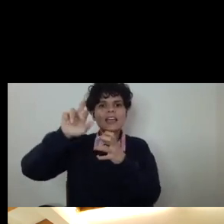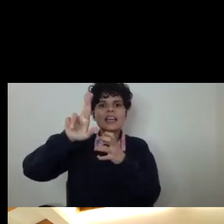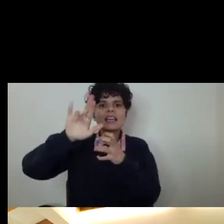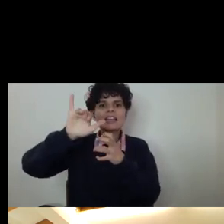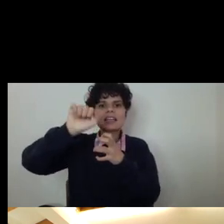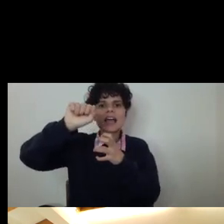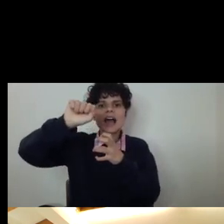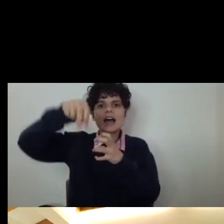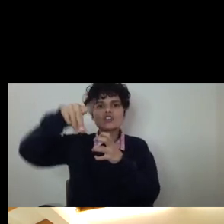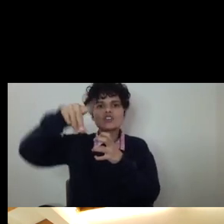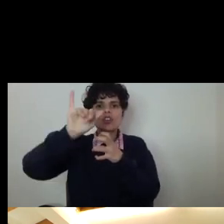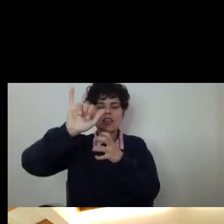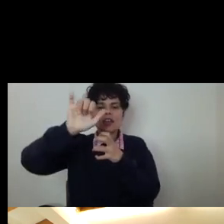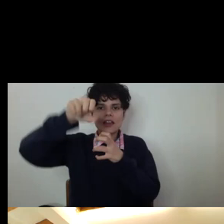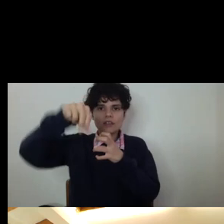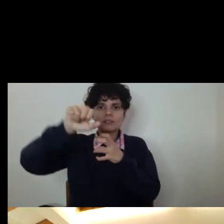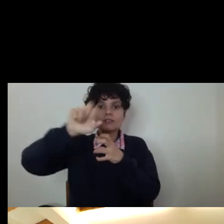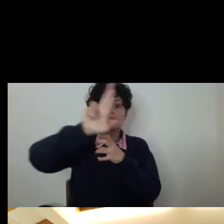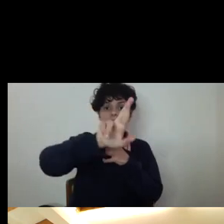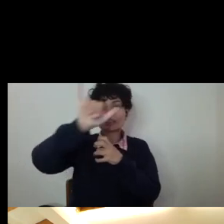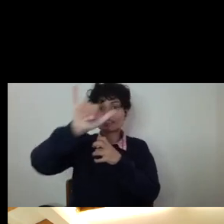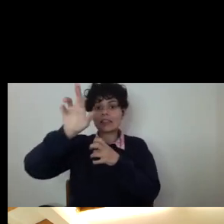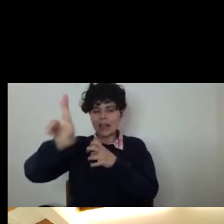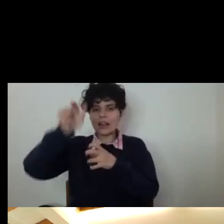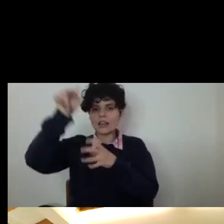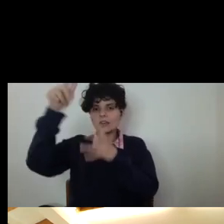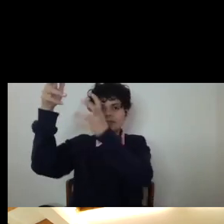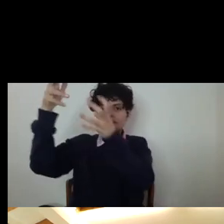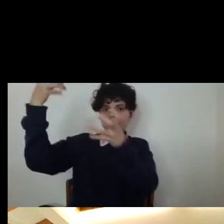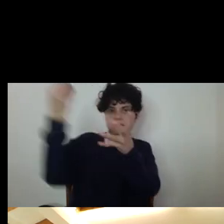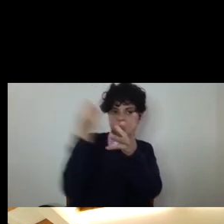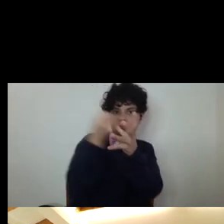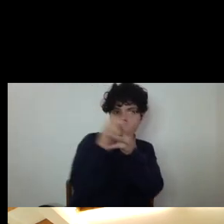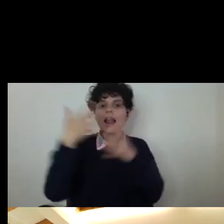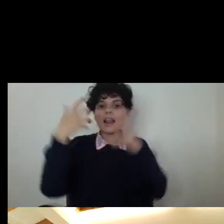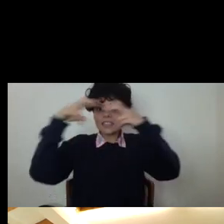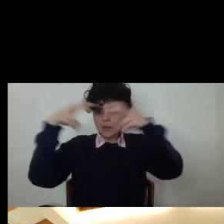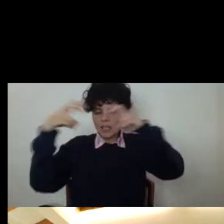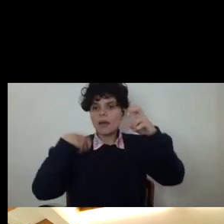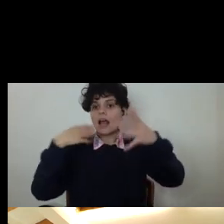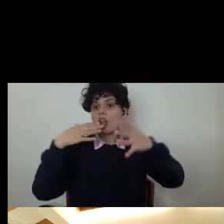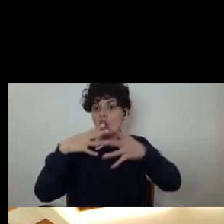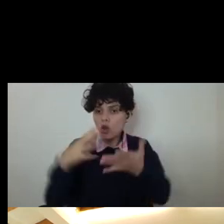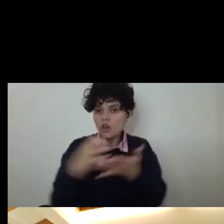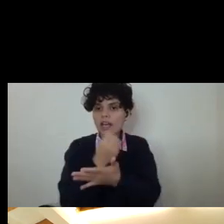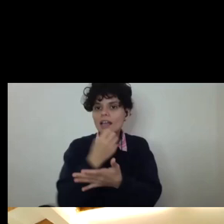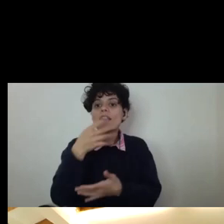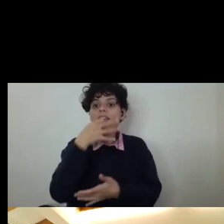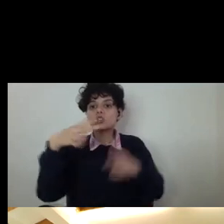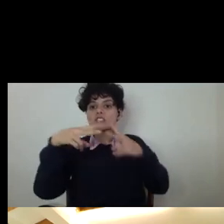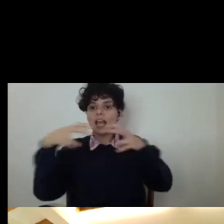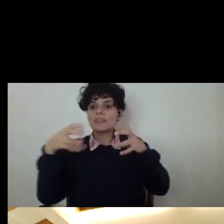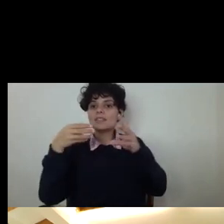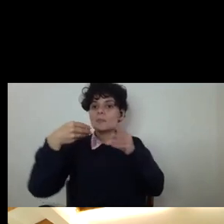es importante y se requiere para la plasticidad sináptica. Hablando de plasticidad sináptica, estamos hablando